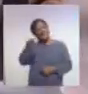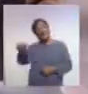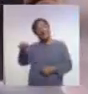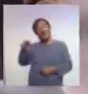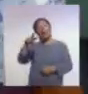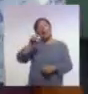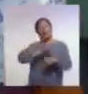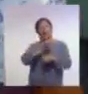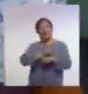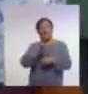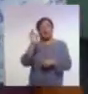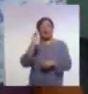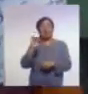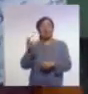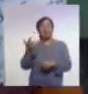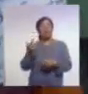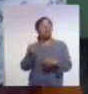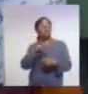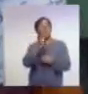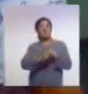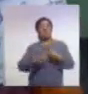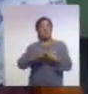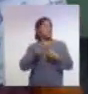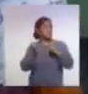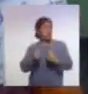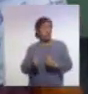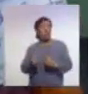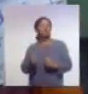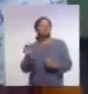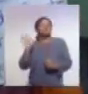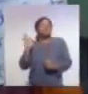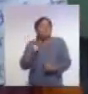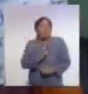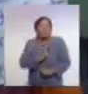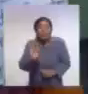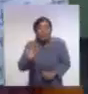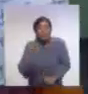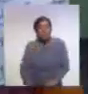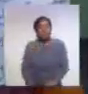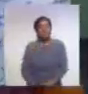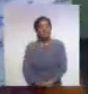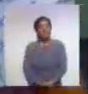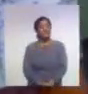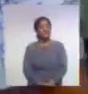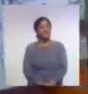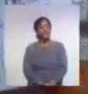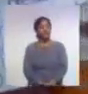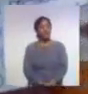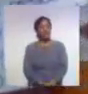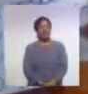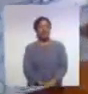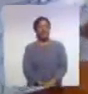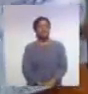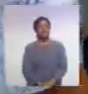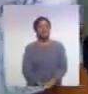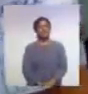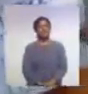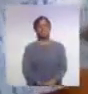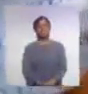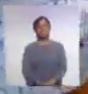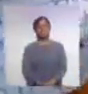seguro. ¡Nos vamos a enfrentar entre pobres! ¡Nos vamos a enfrentar entre gente